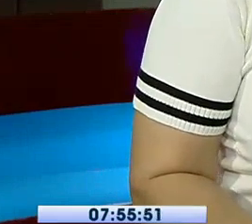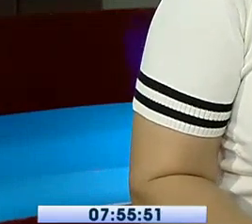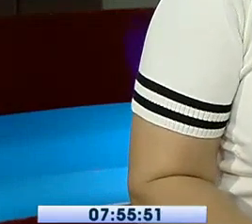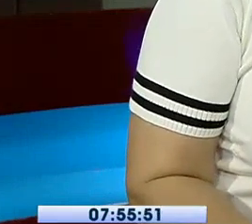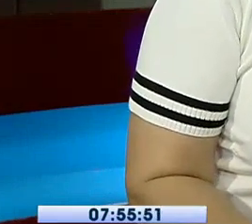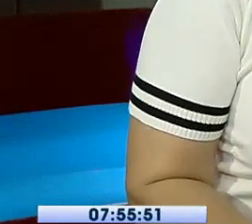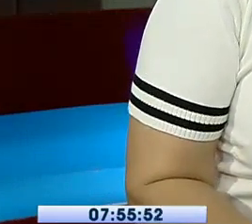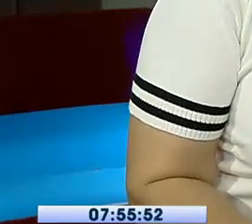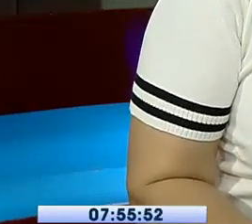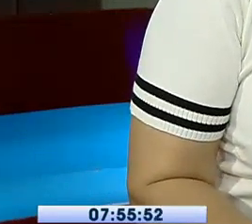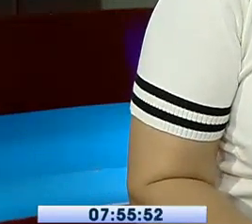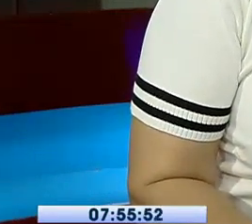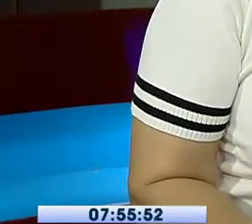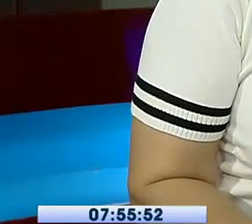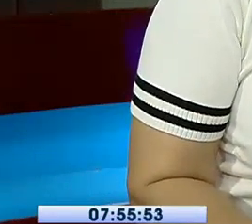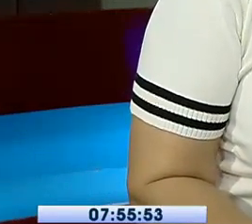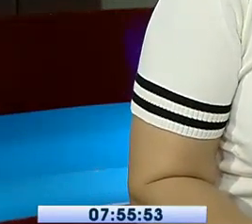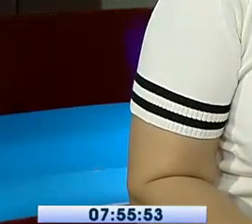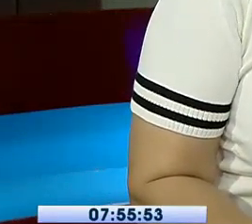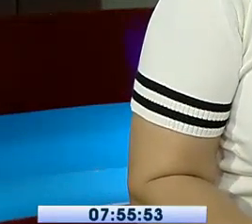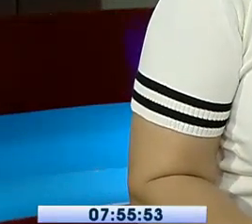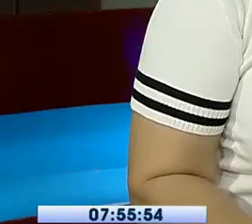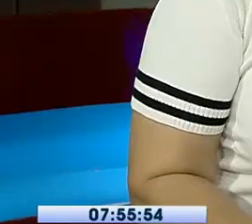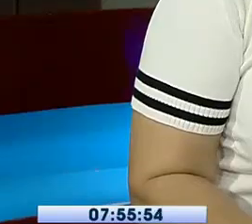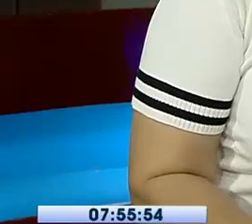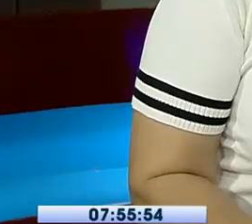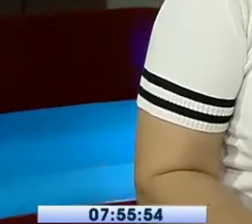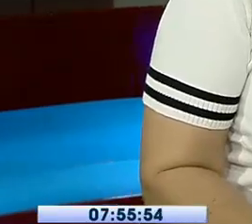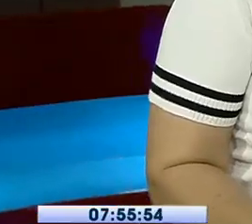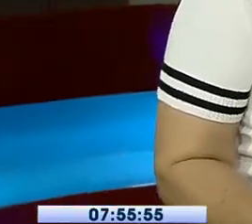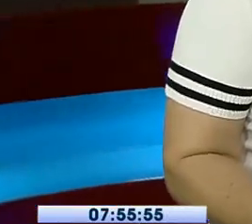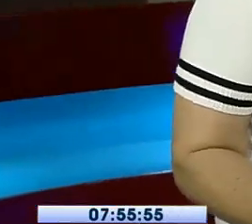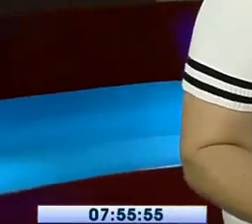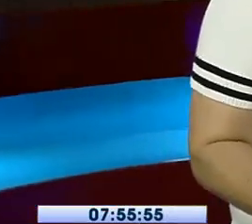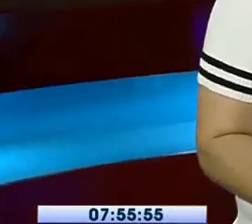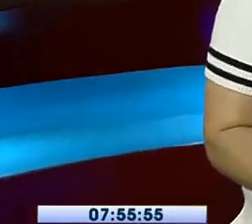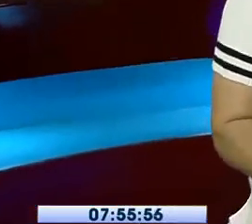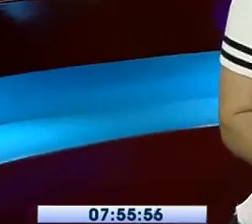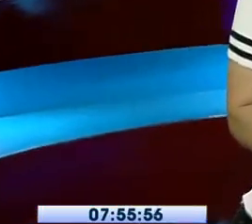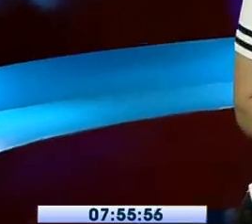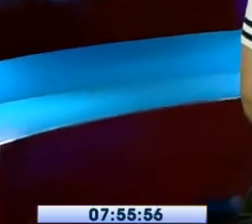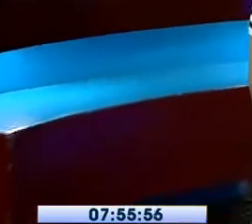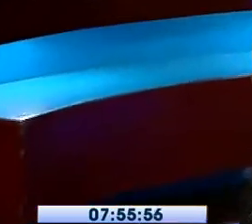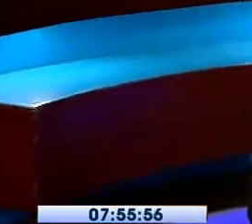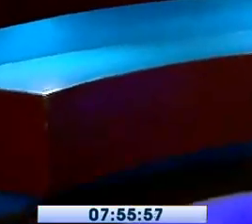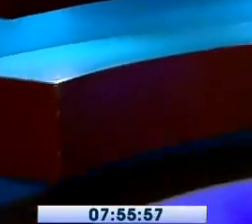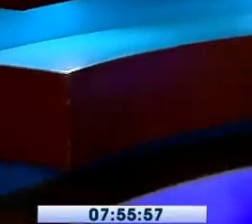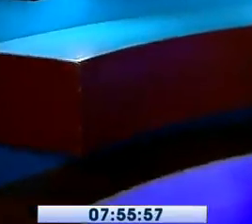comunidad junto a Hugo Gavilanes y Rosalena Vázquez. De mi parte es todo. Que tengan un bendecido día.